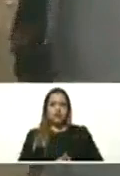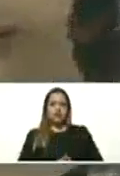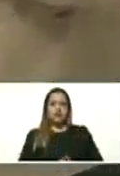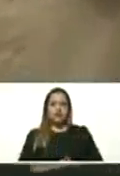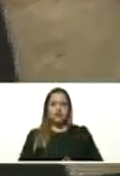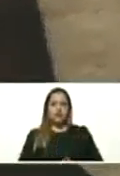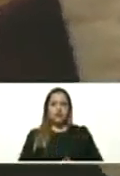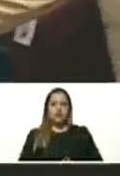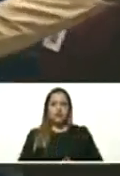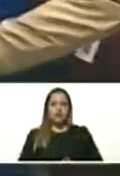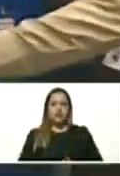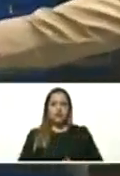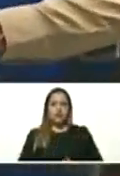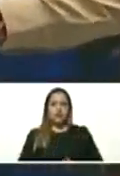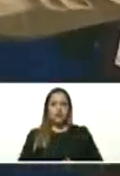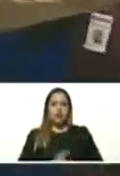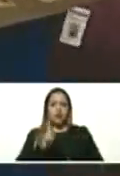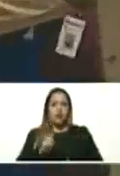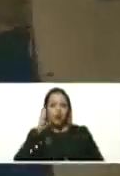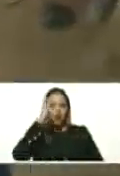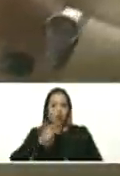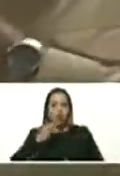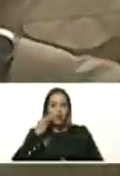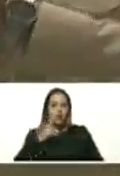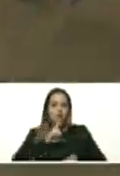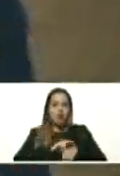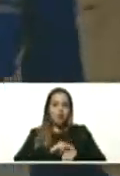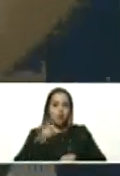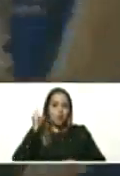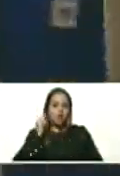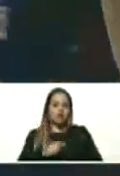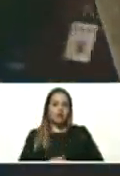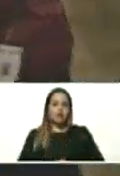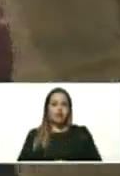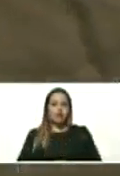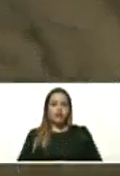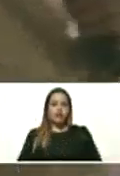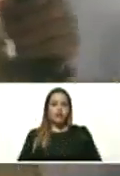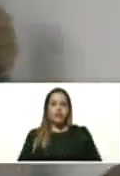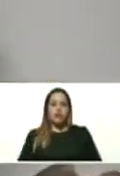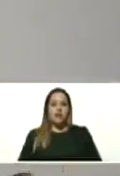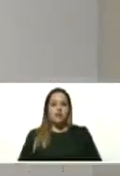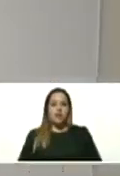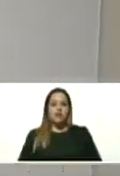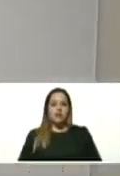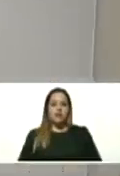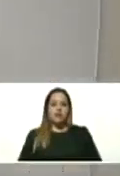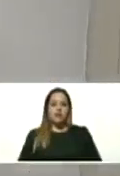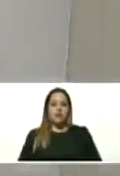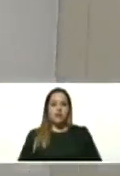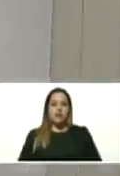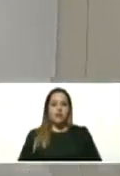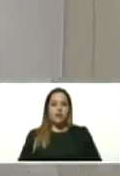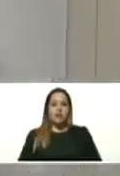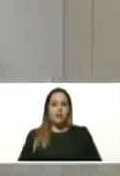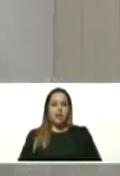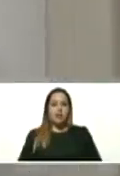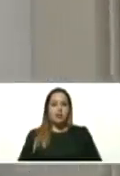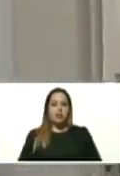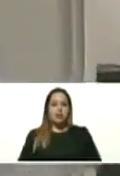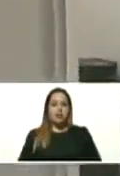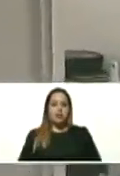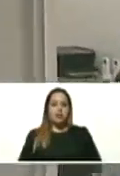Sí, señor. Joven doctora, ¿cómo están ustedes? Doctor Betancur. Sí, señor. Ah. En la área de urología. La doctora Ávila, ¿cómo están ustedes? Y este